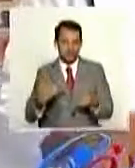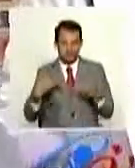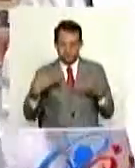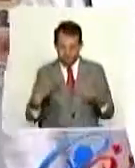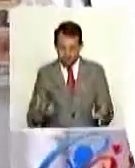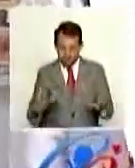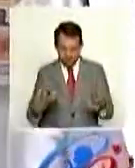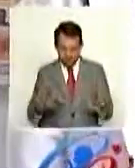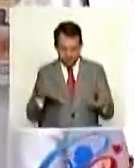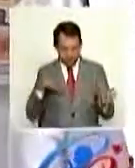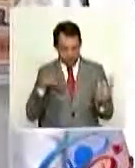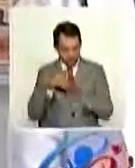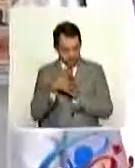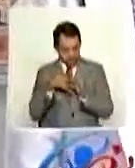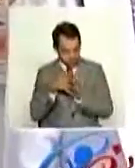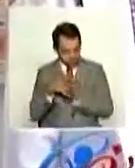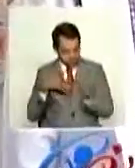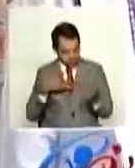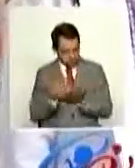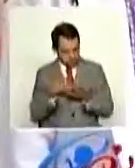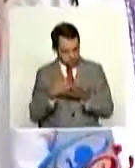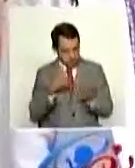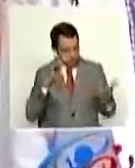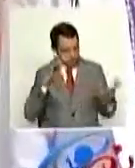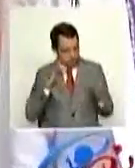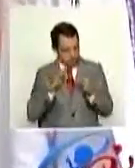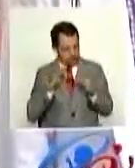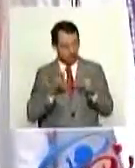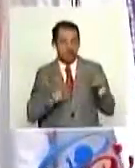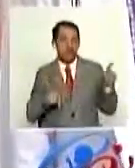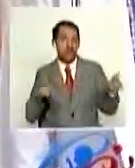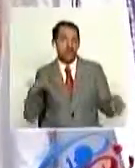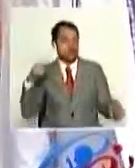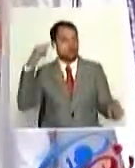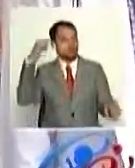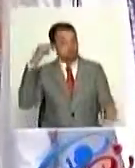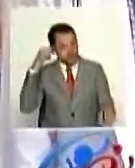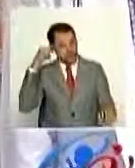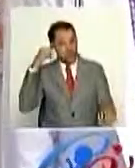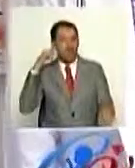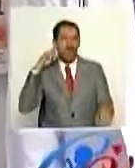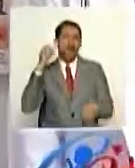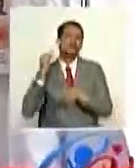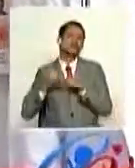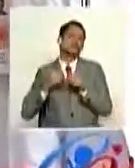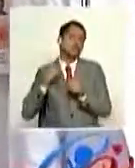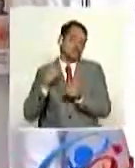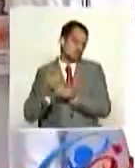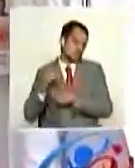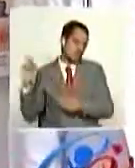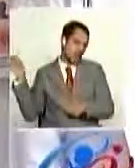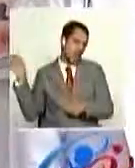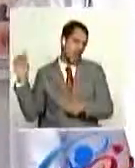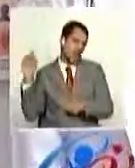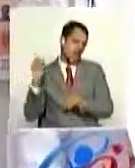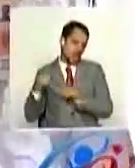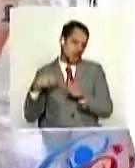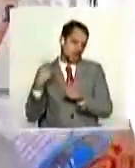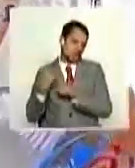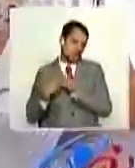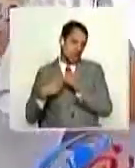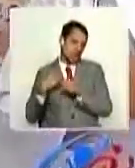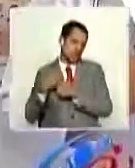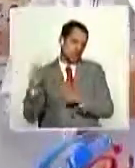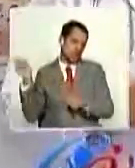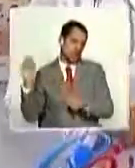una asesoría odontológica. Muchos pacientes que vienen acá tienen su odontólogo de toda la vida, vienen de muchísimas ciudades. Ustedes